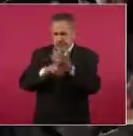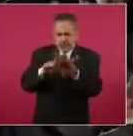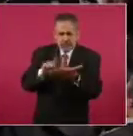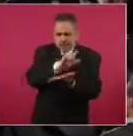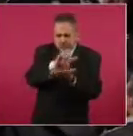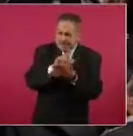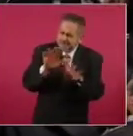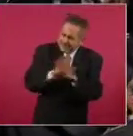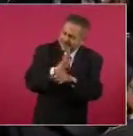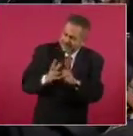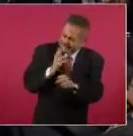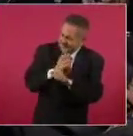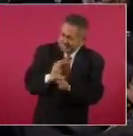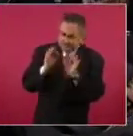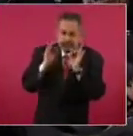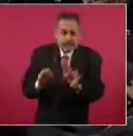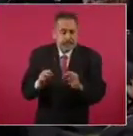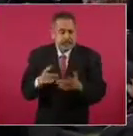líquido